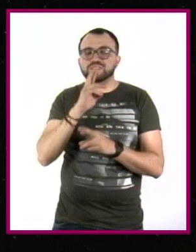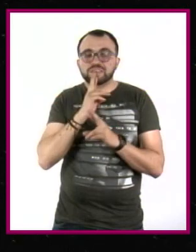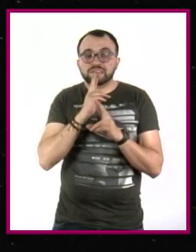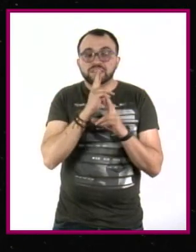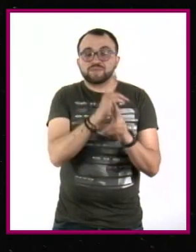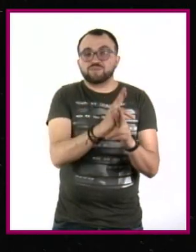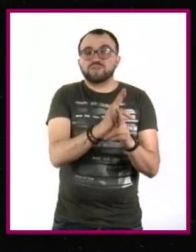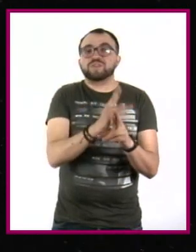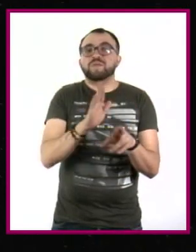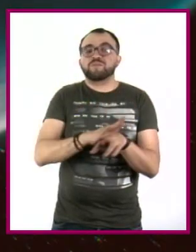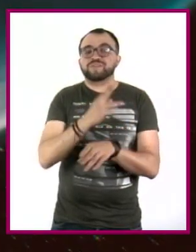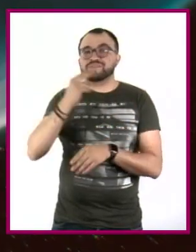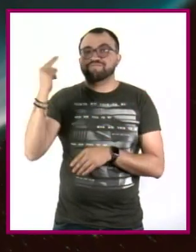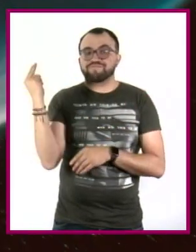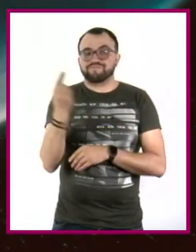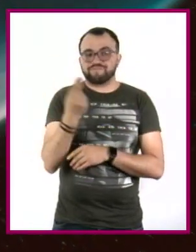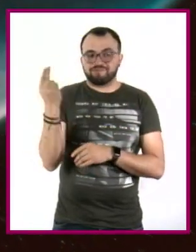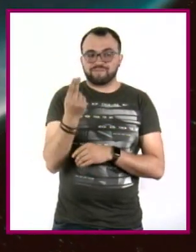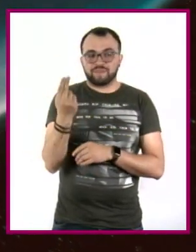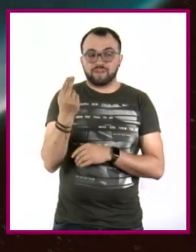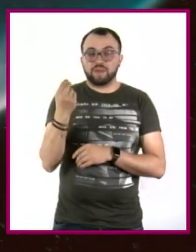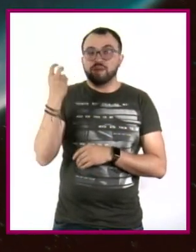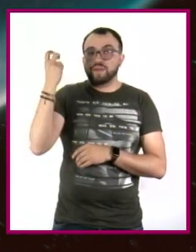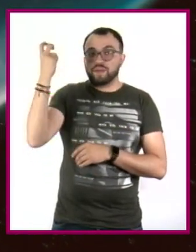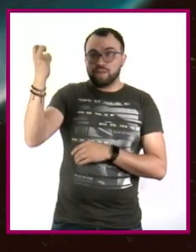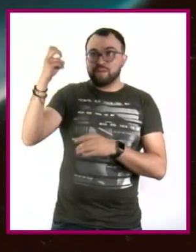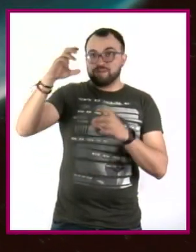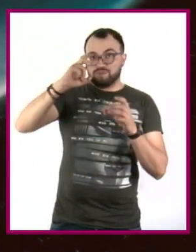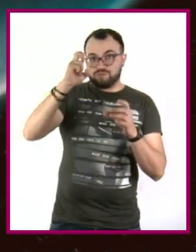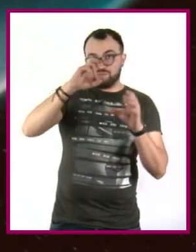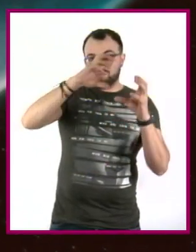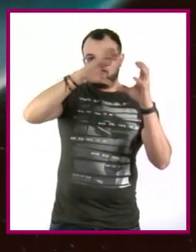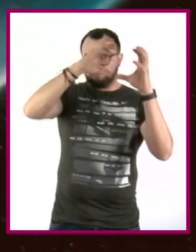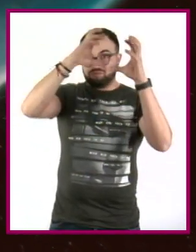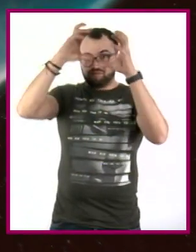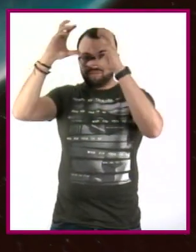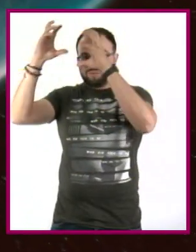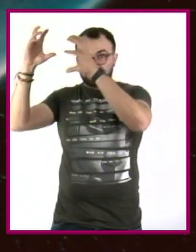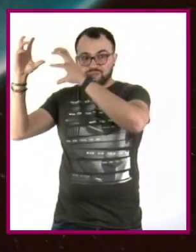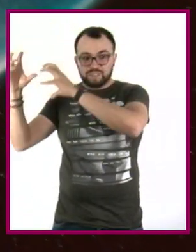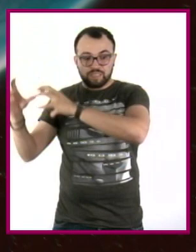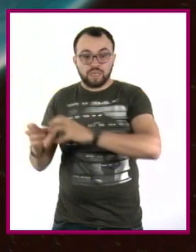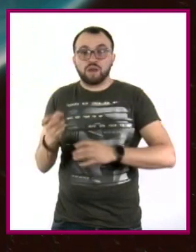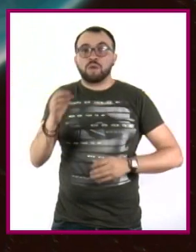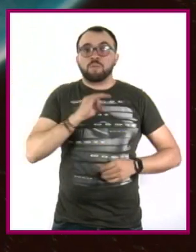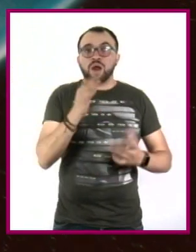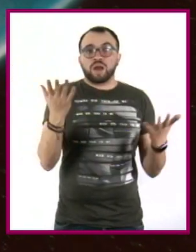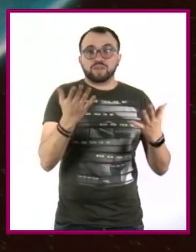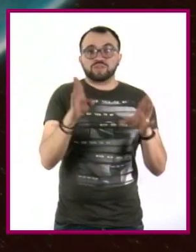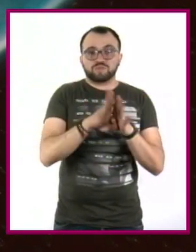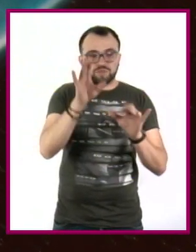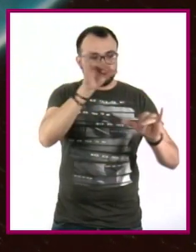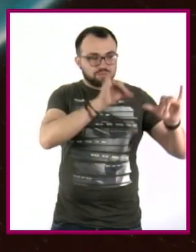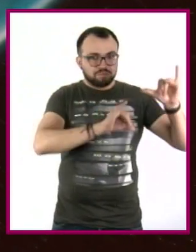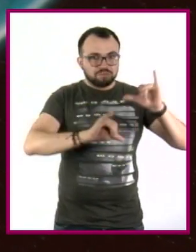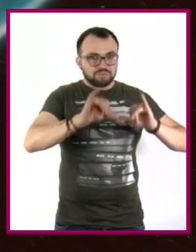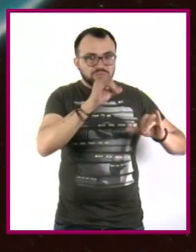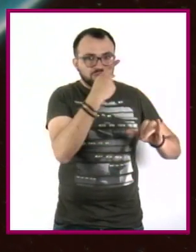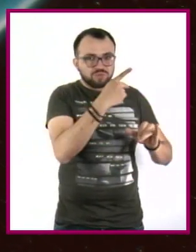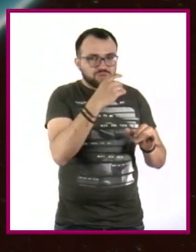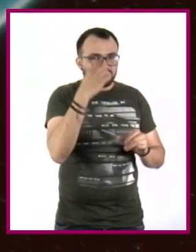una necesidad. Desde su puesta en órbita, la Estación Espacial ha permitido realizar experimentos en condiciones